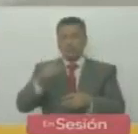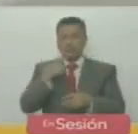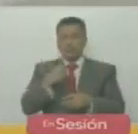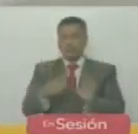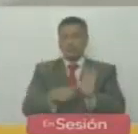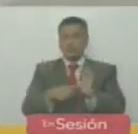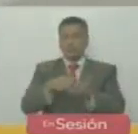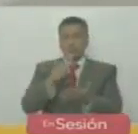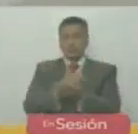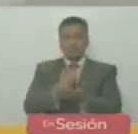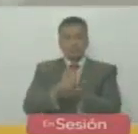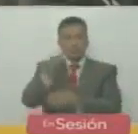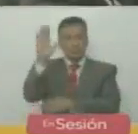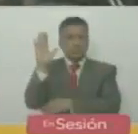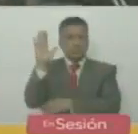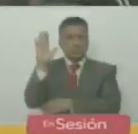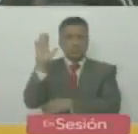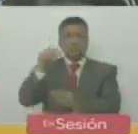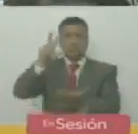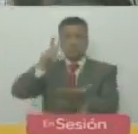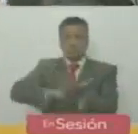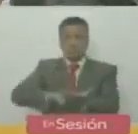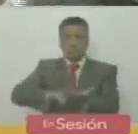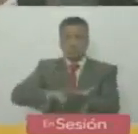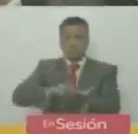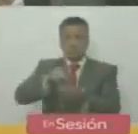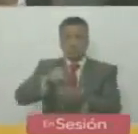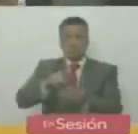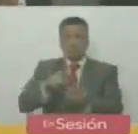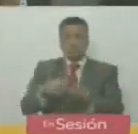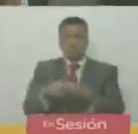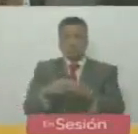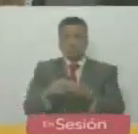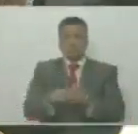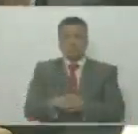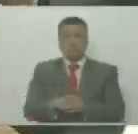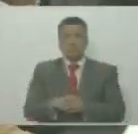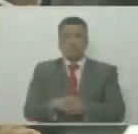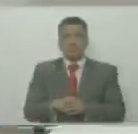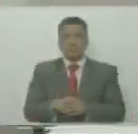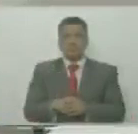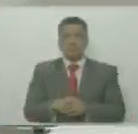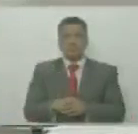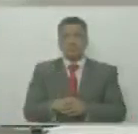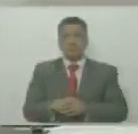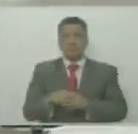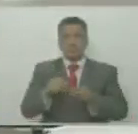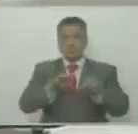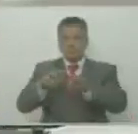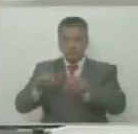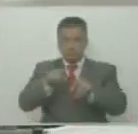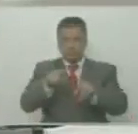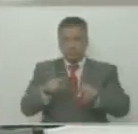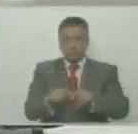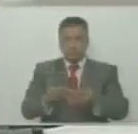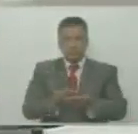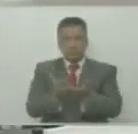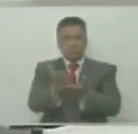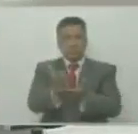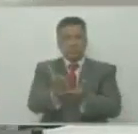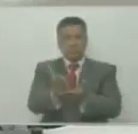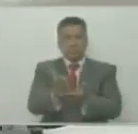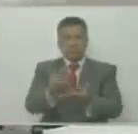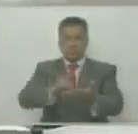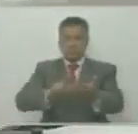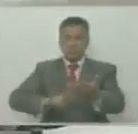manifestarlo con la señal de costumbre. Queda aprobada la correspondiente acta. Ciudadana secretaria, sírvase por favor dar